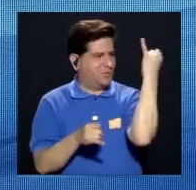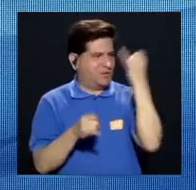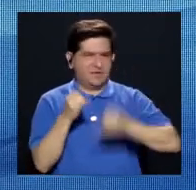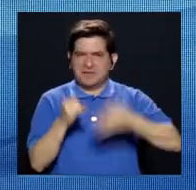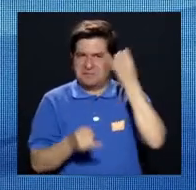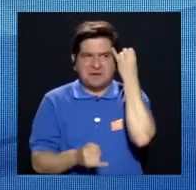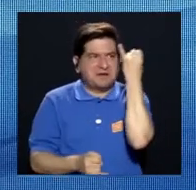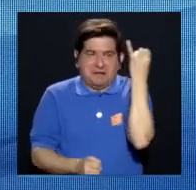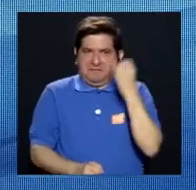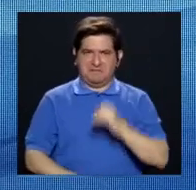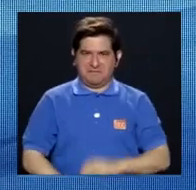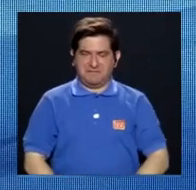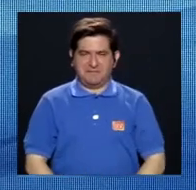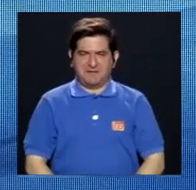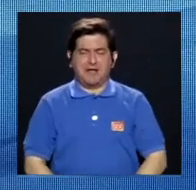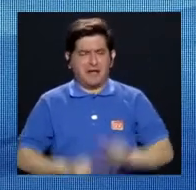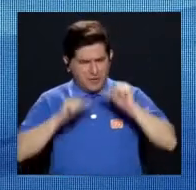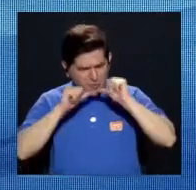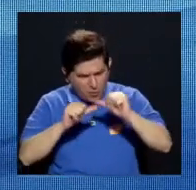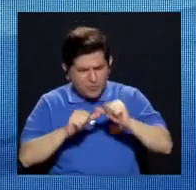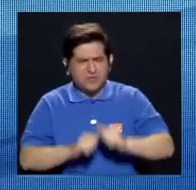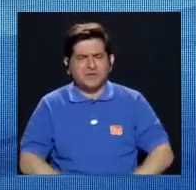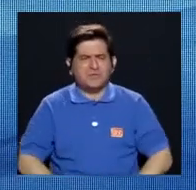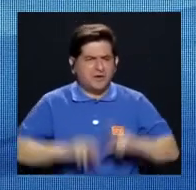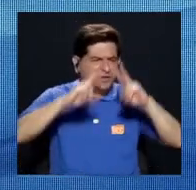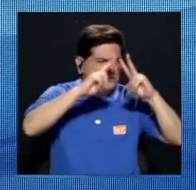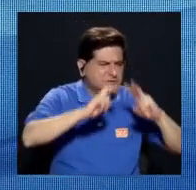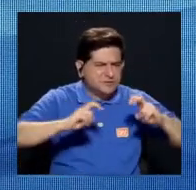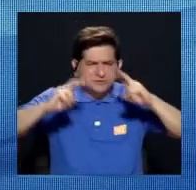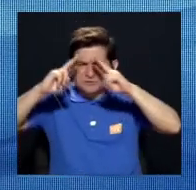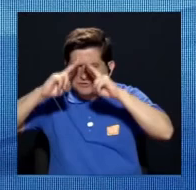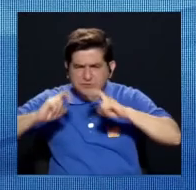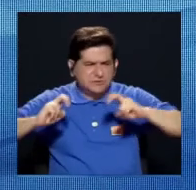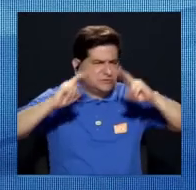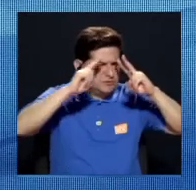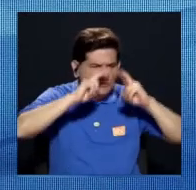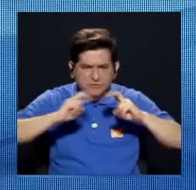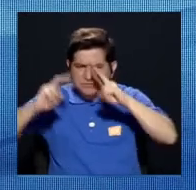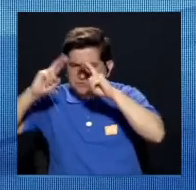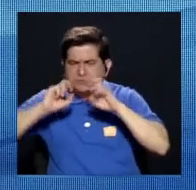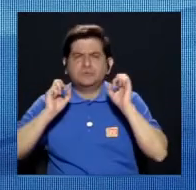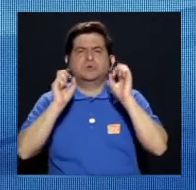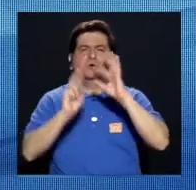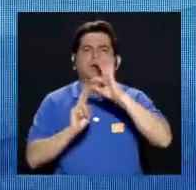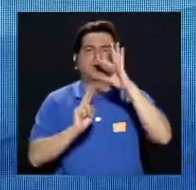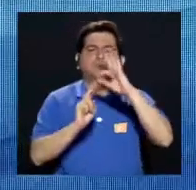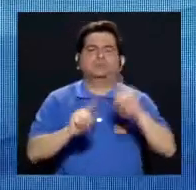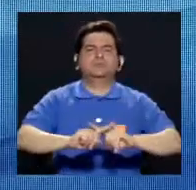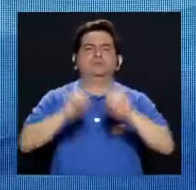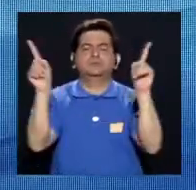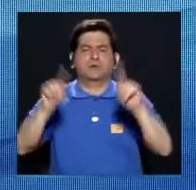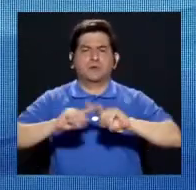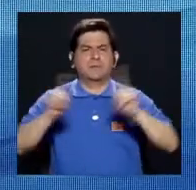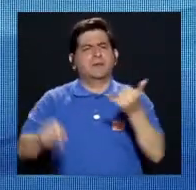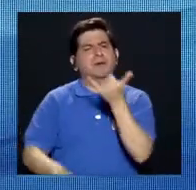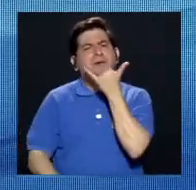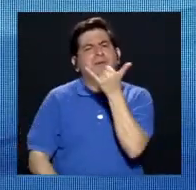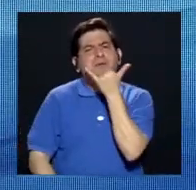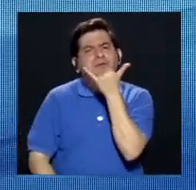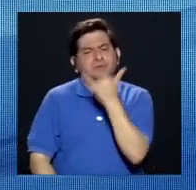concluido. Tenemos que seguir explorando más posibilidades. Pero ¿qué ha